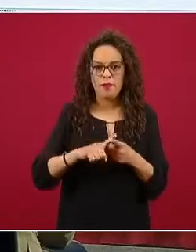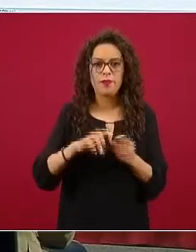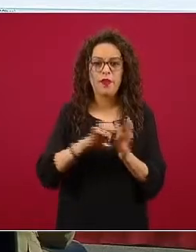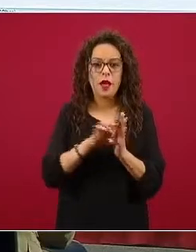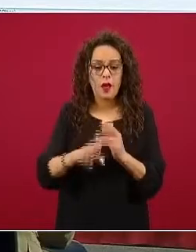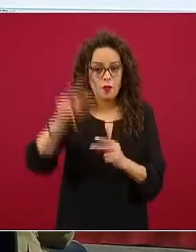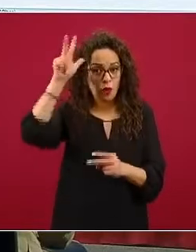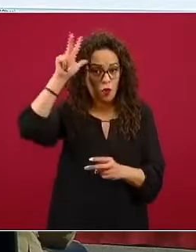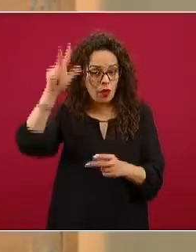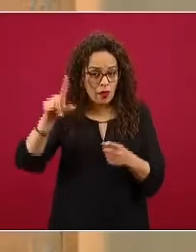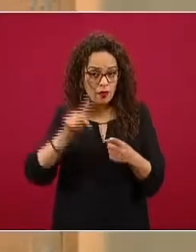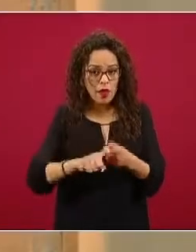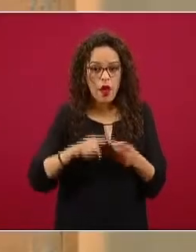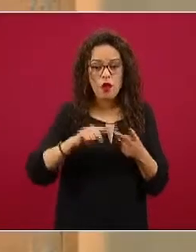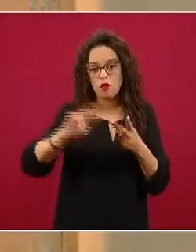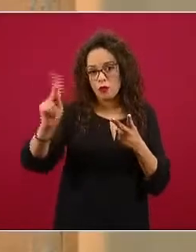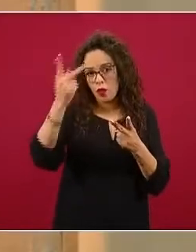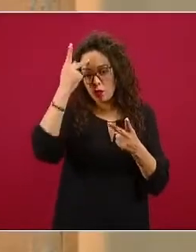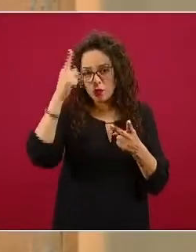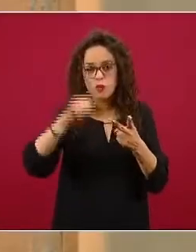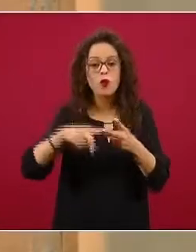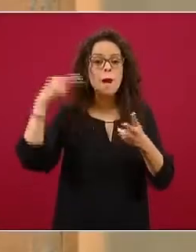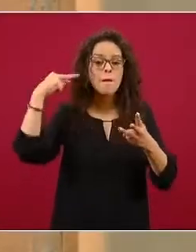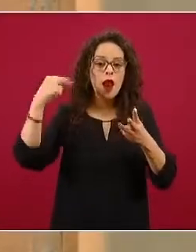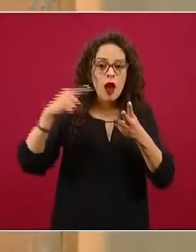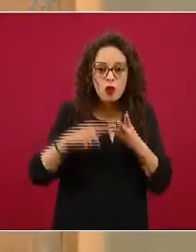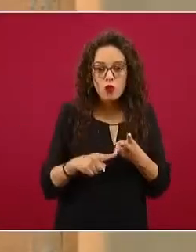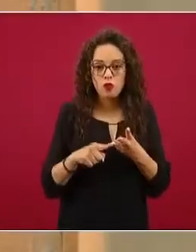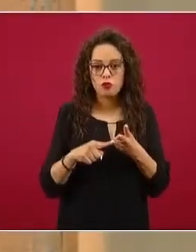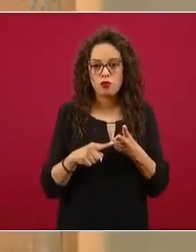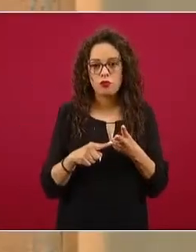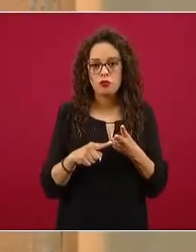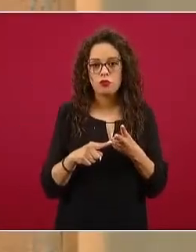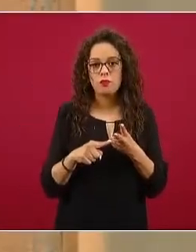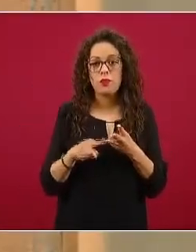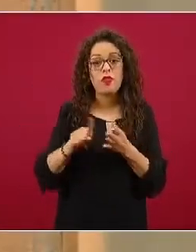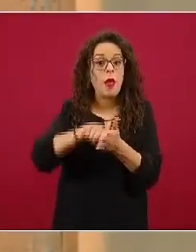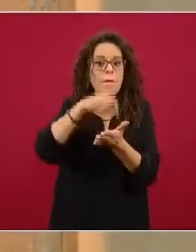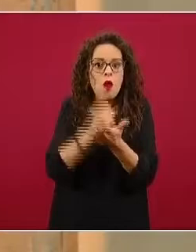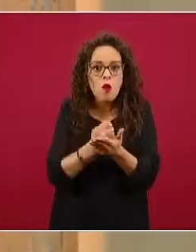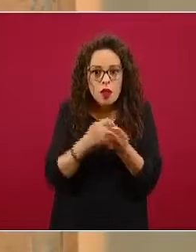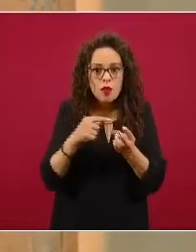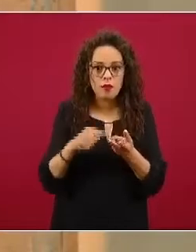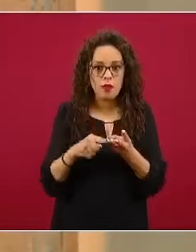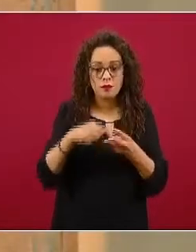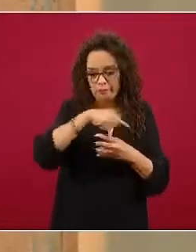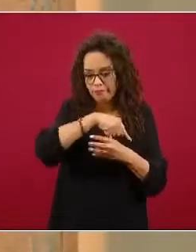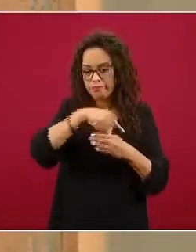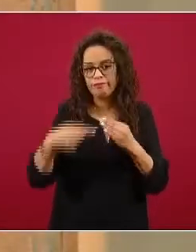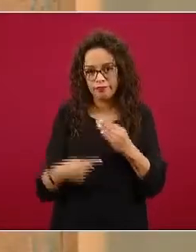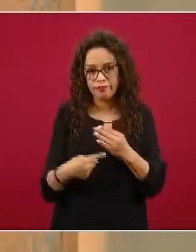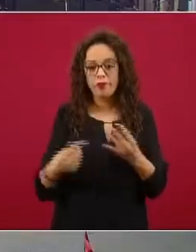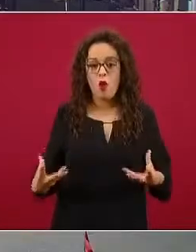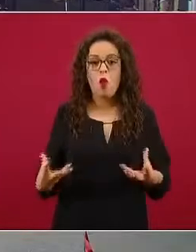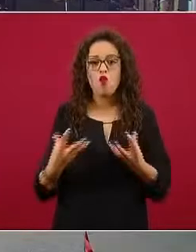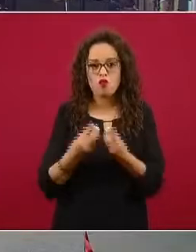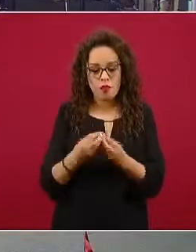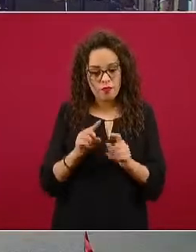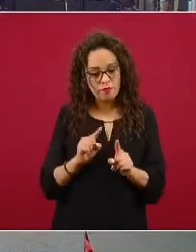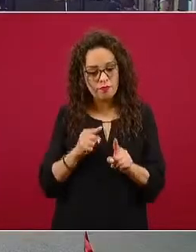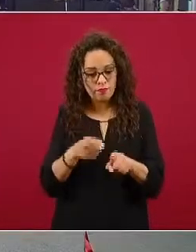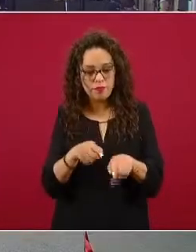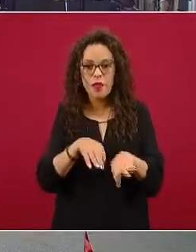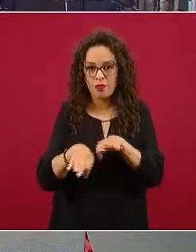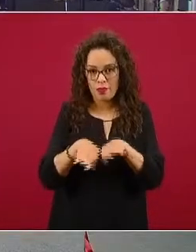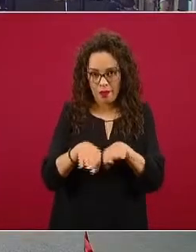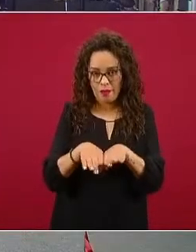Hidalgo, el estado de San Luis Potosí, Veracruz, el estado de Tamaulipas, trabajan de forma focalizada. Igualmente, en el